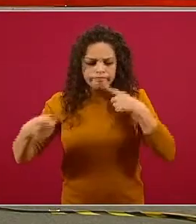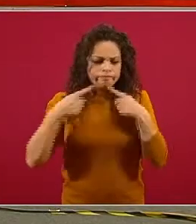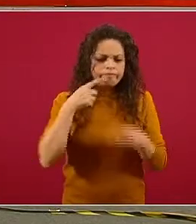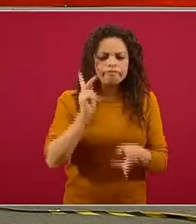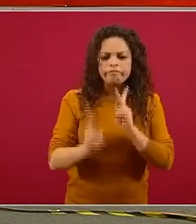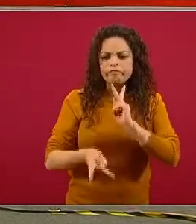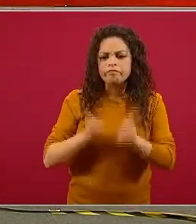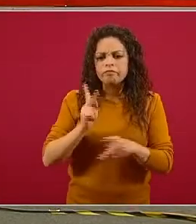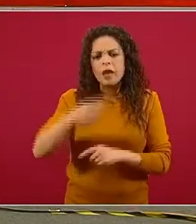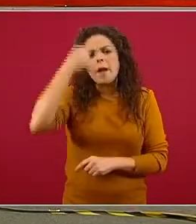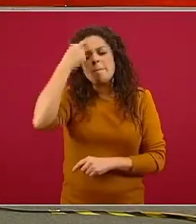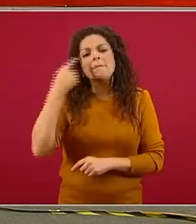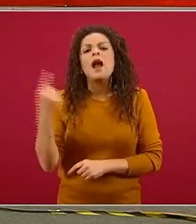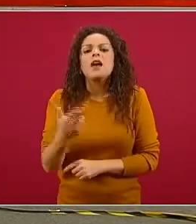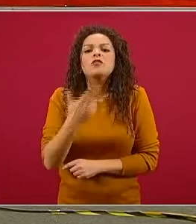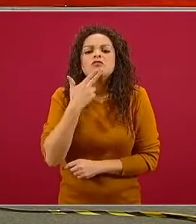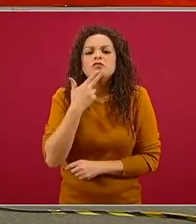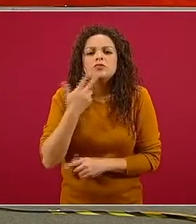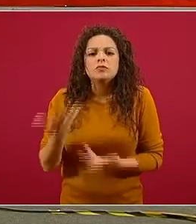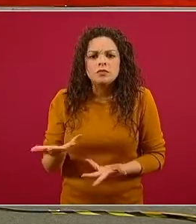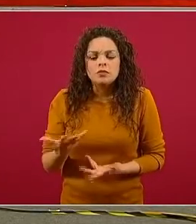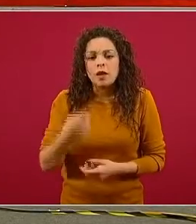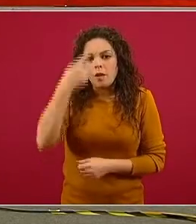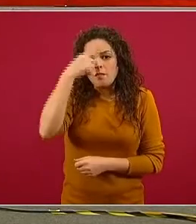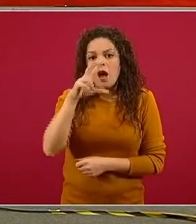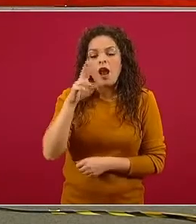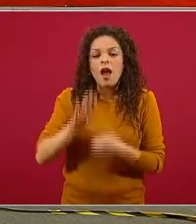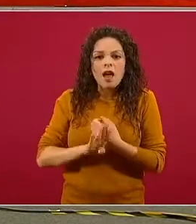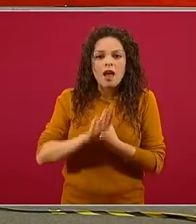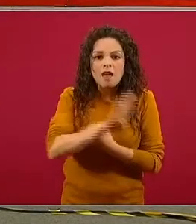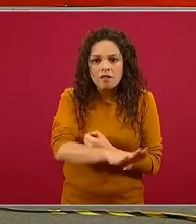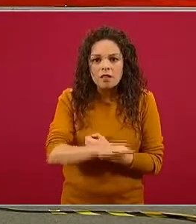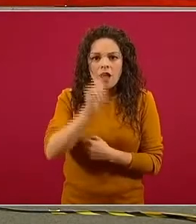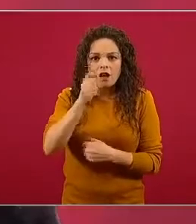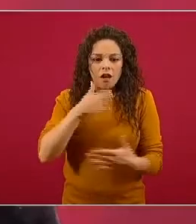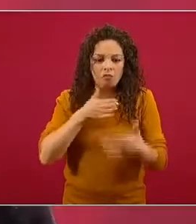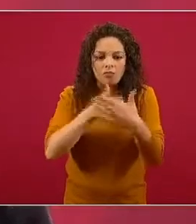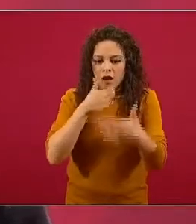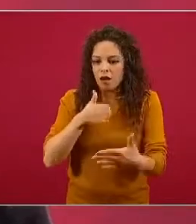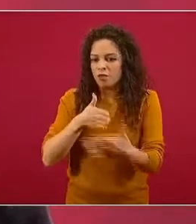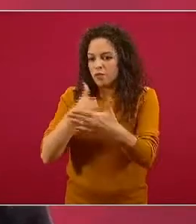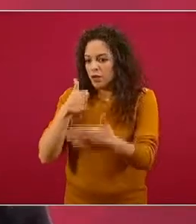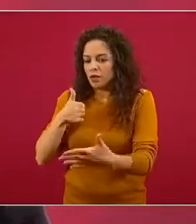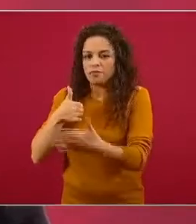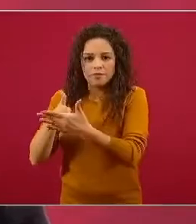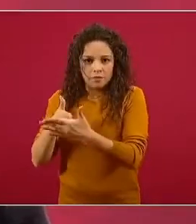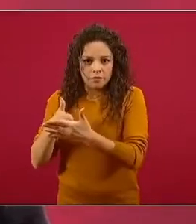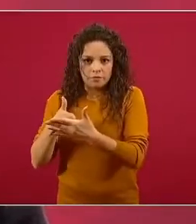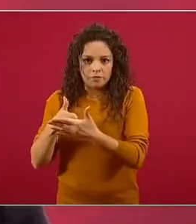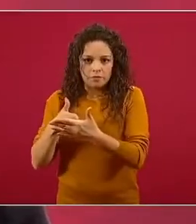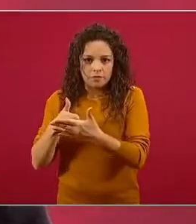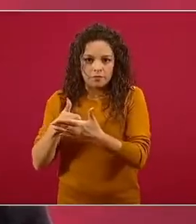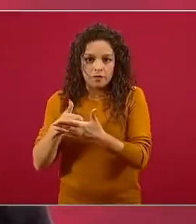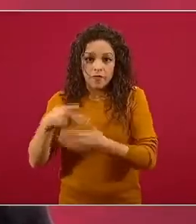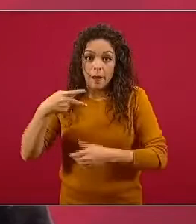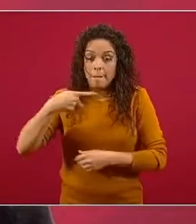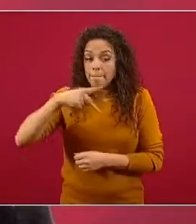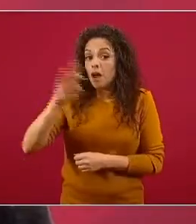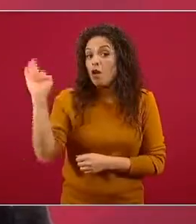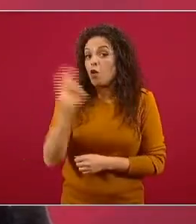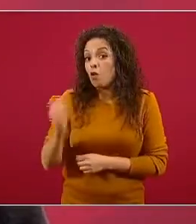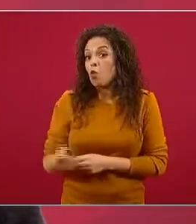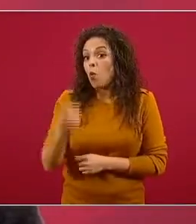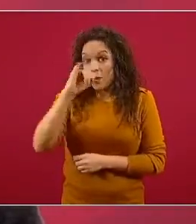también que no haya obstáculos innecesarios, excepto aquellos que son indispensables y